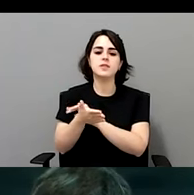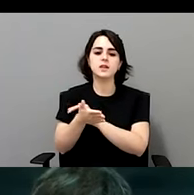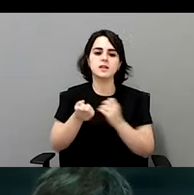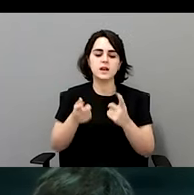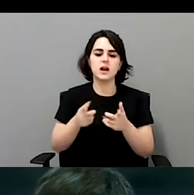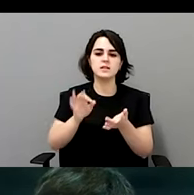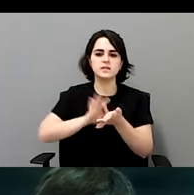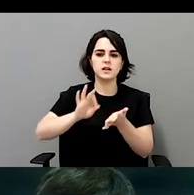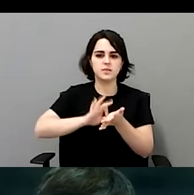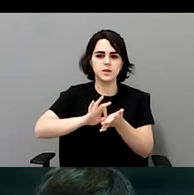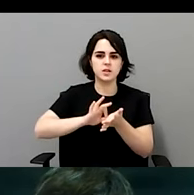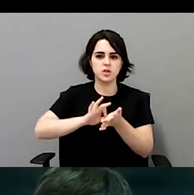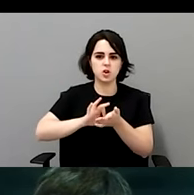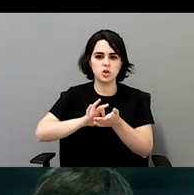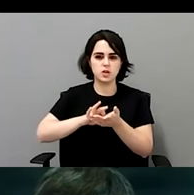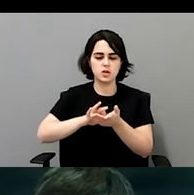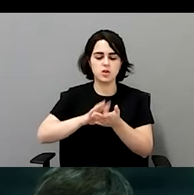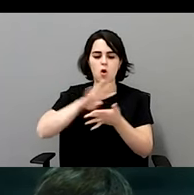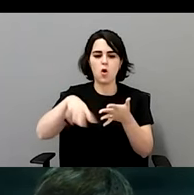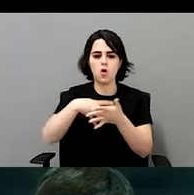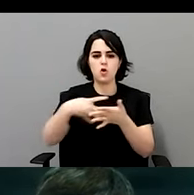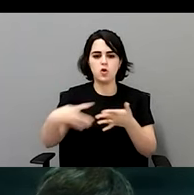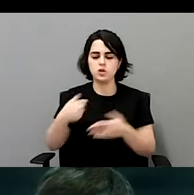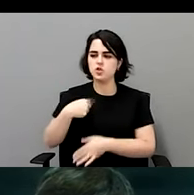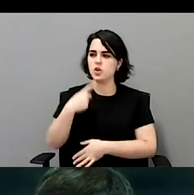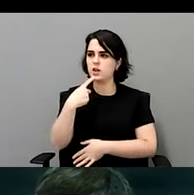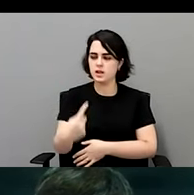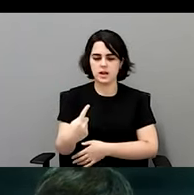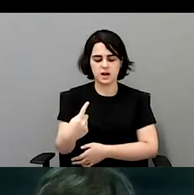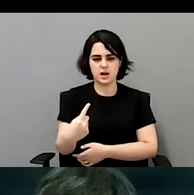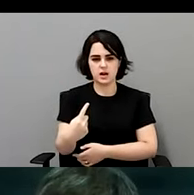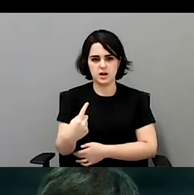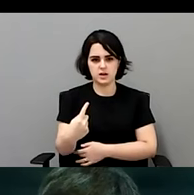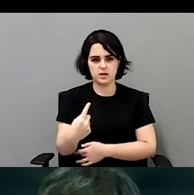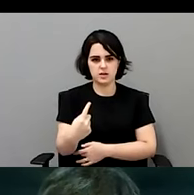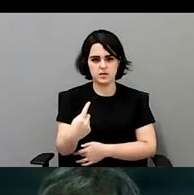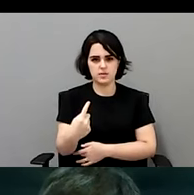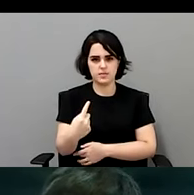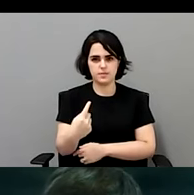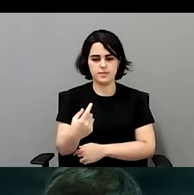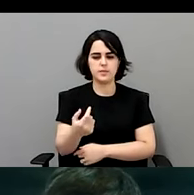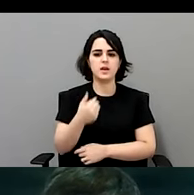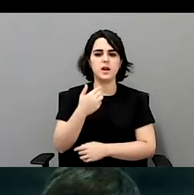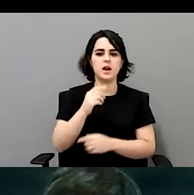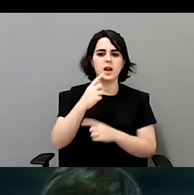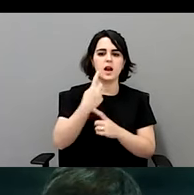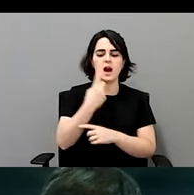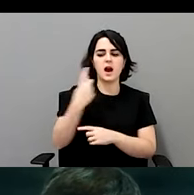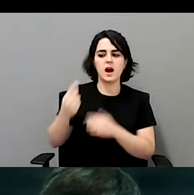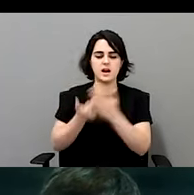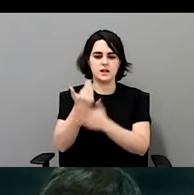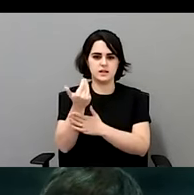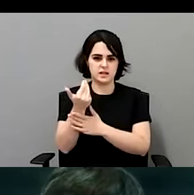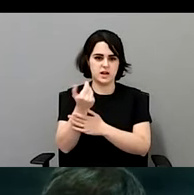el servicio en el horario que yo establezco cada día, con lo cual tiene que